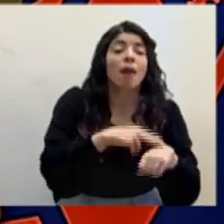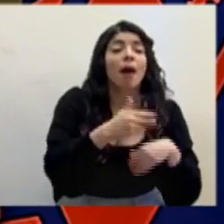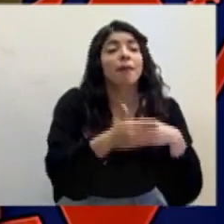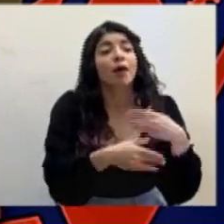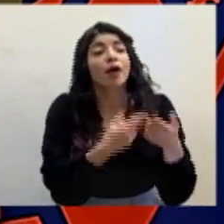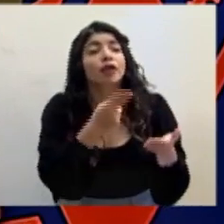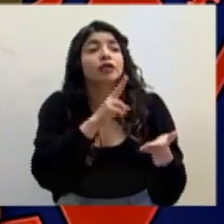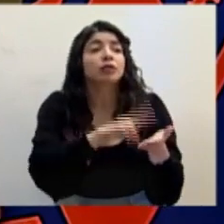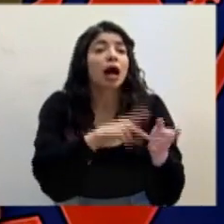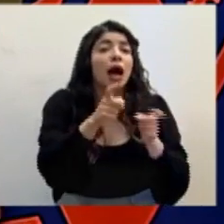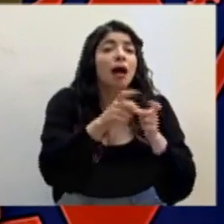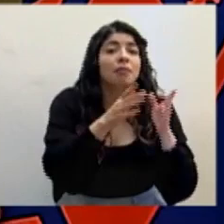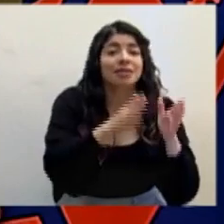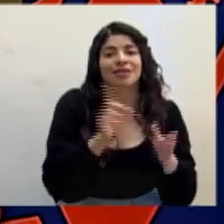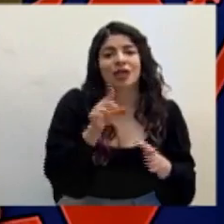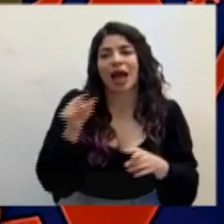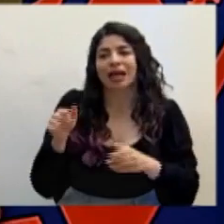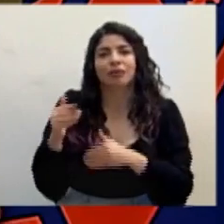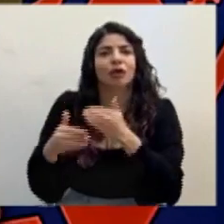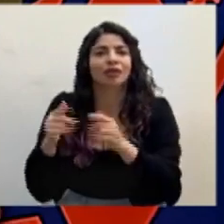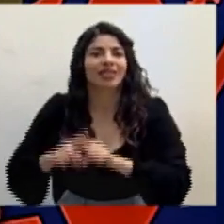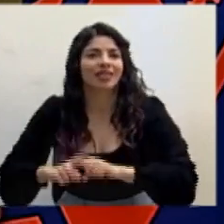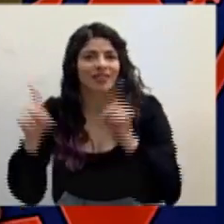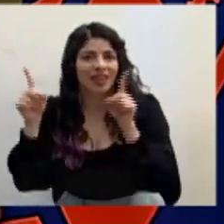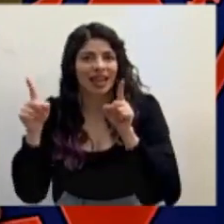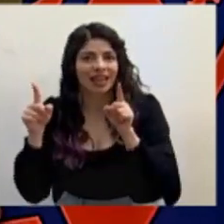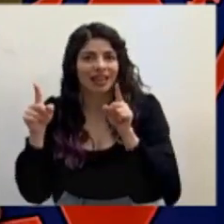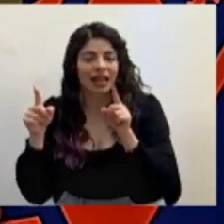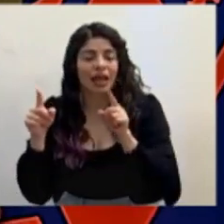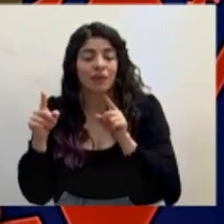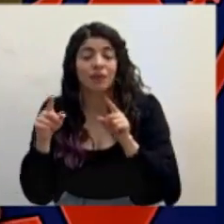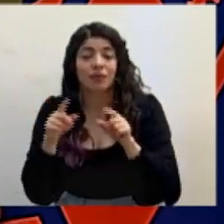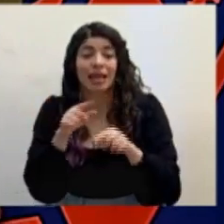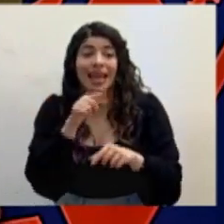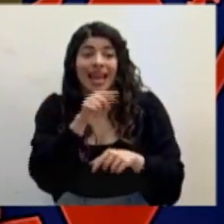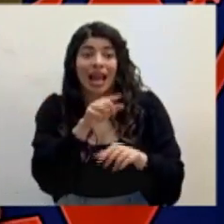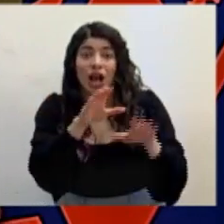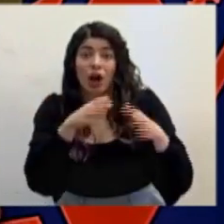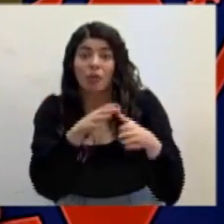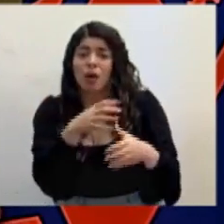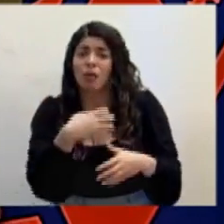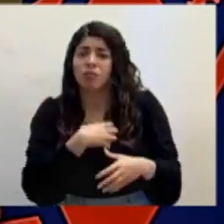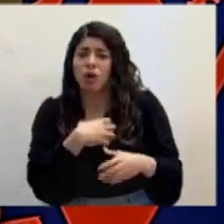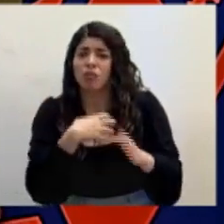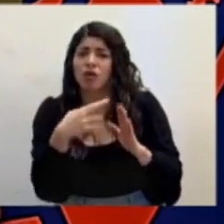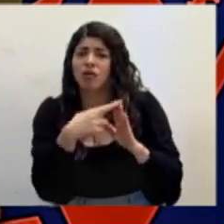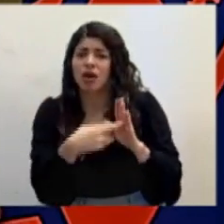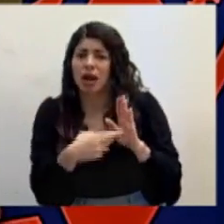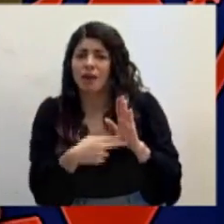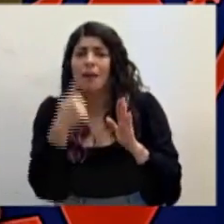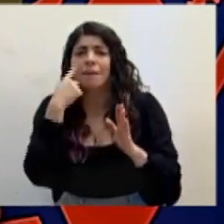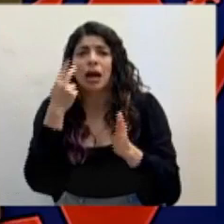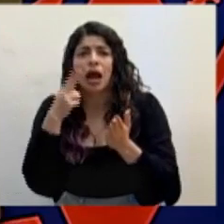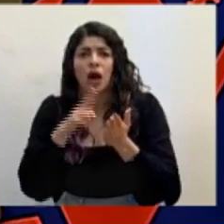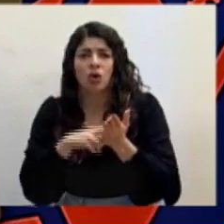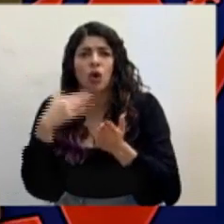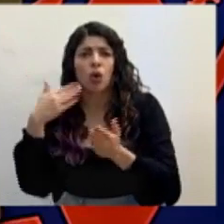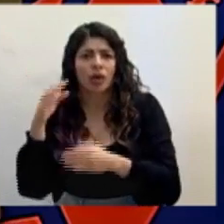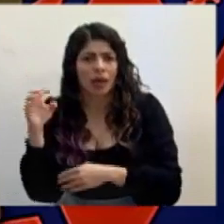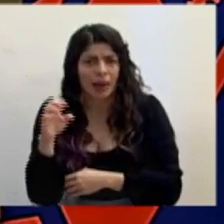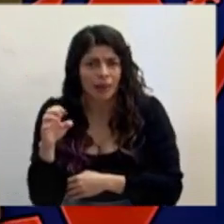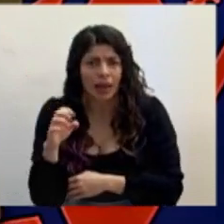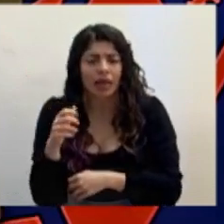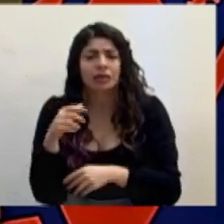contratación administrativa, que es el ejemplo que usted utiliza. La Comisión tiene su propio reglamento de contrataciones de emergencia y de funcionamiento